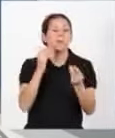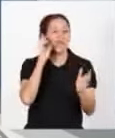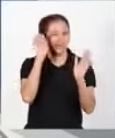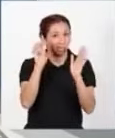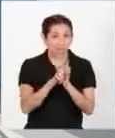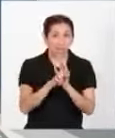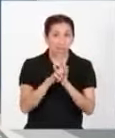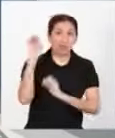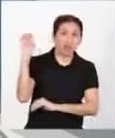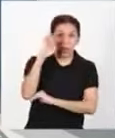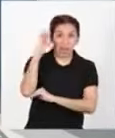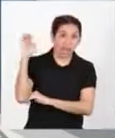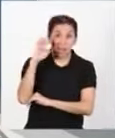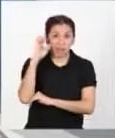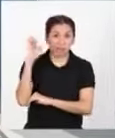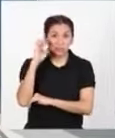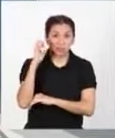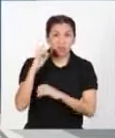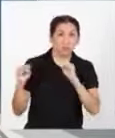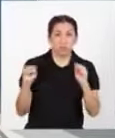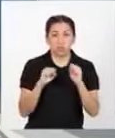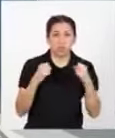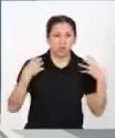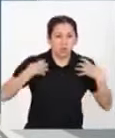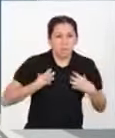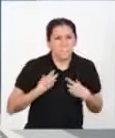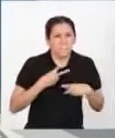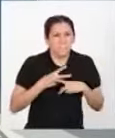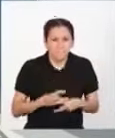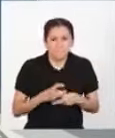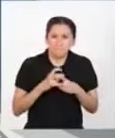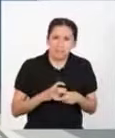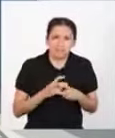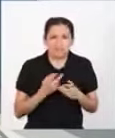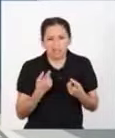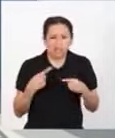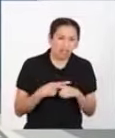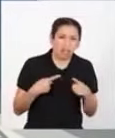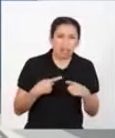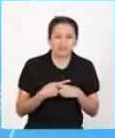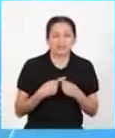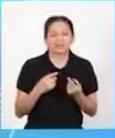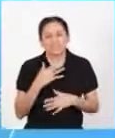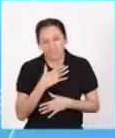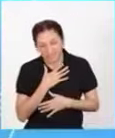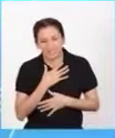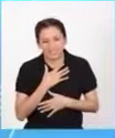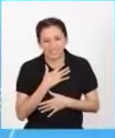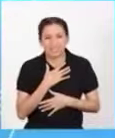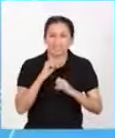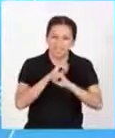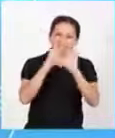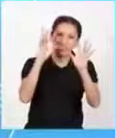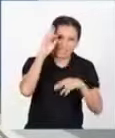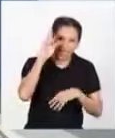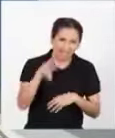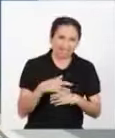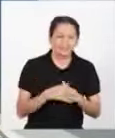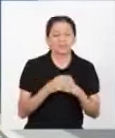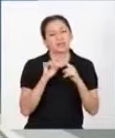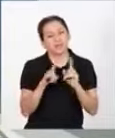no, en plena emergencia sería más un estorbo que una ayuda. ¡Ja, ja, ja, ja,